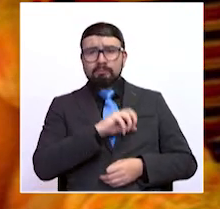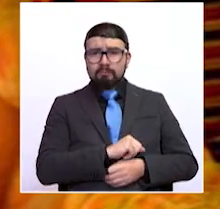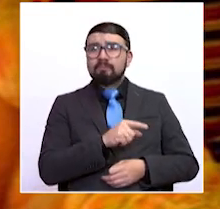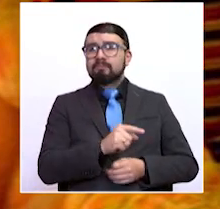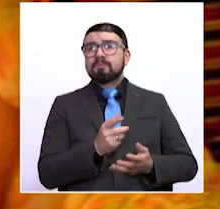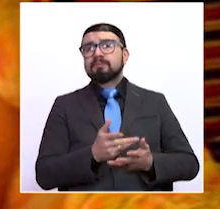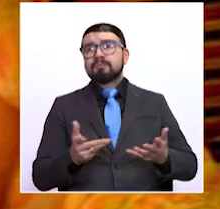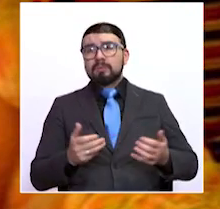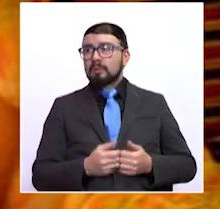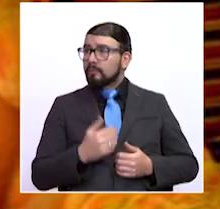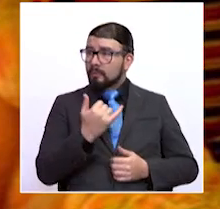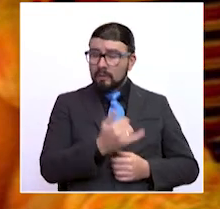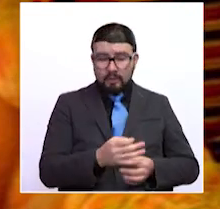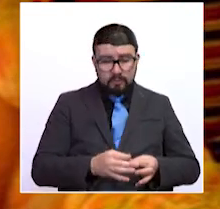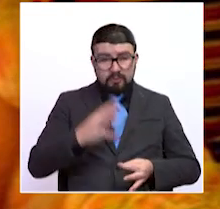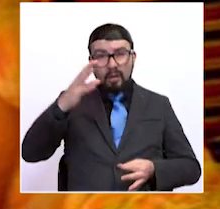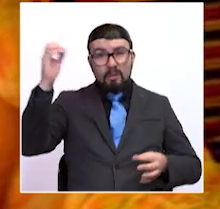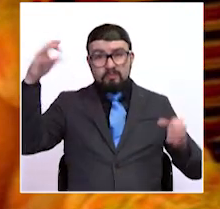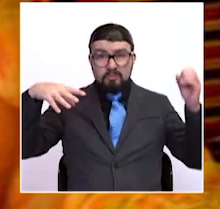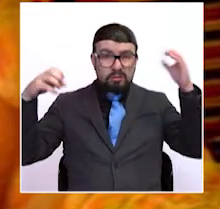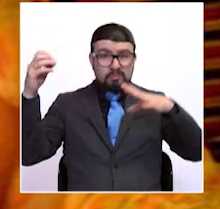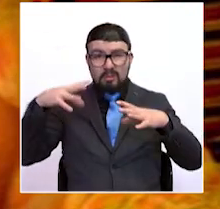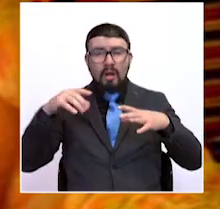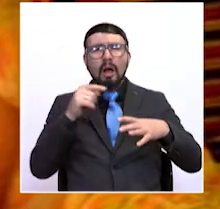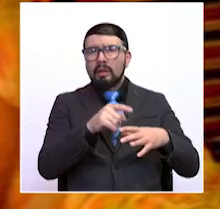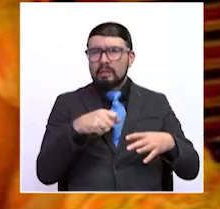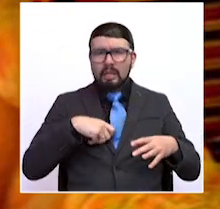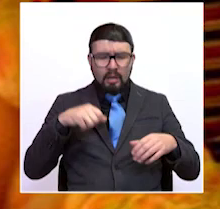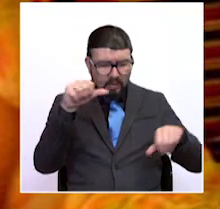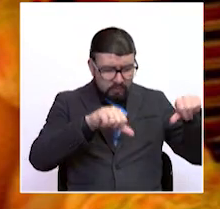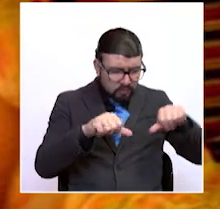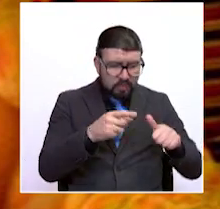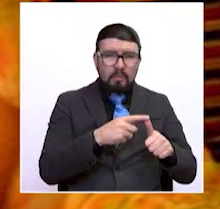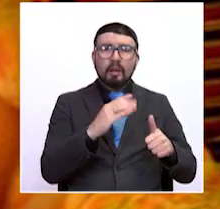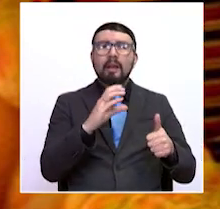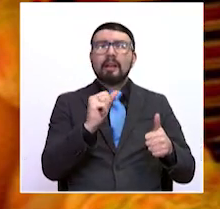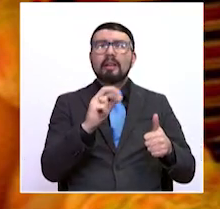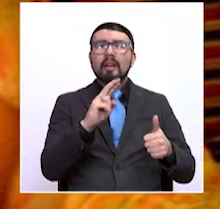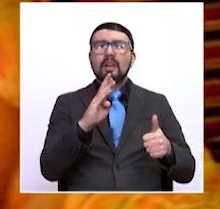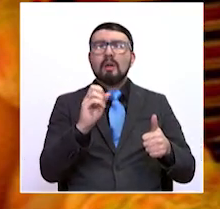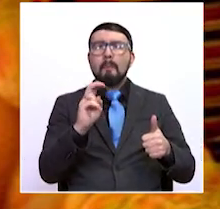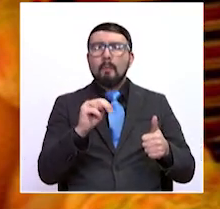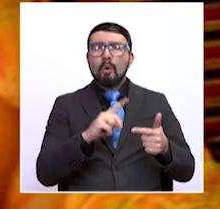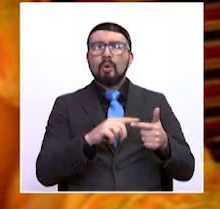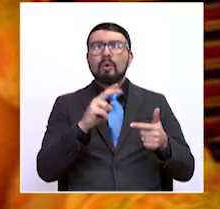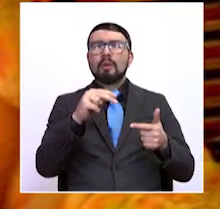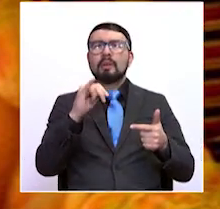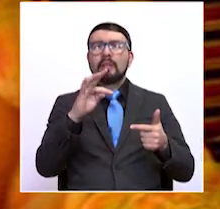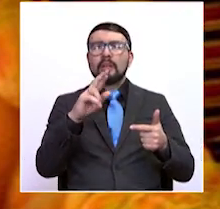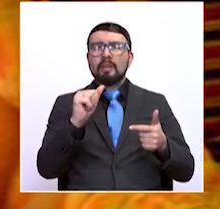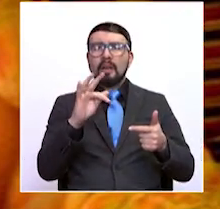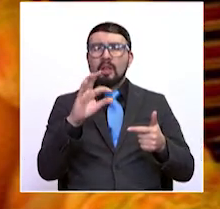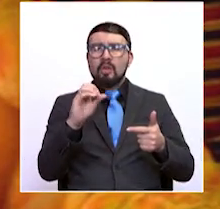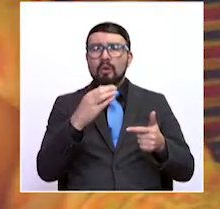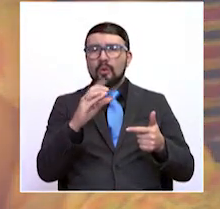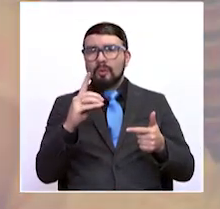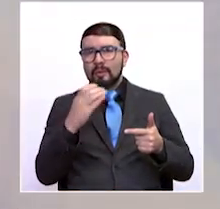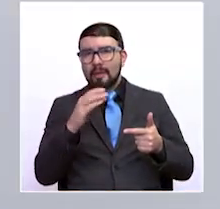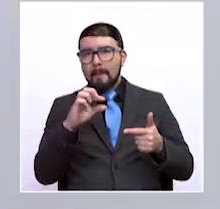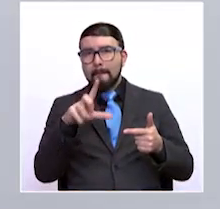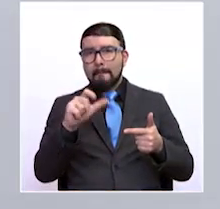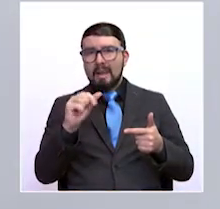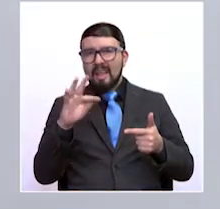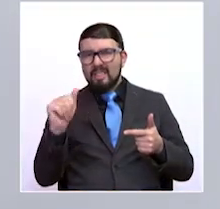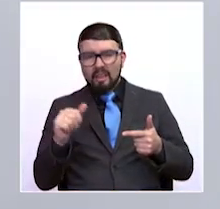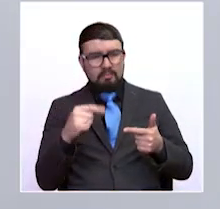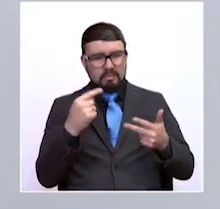La pólvora es un explosivo compuesto de muchísimos componentes como el carbón, como el nitrato de plata y otros tipos de componentes que